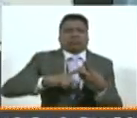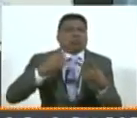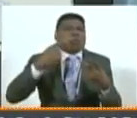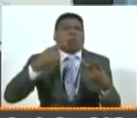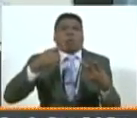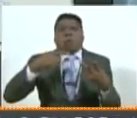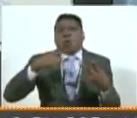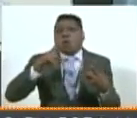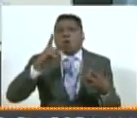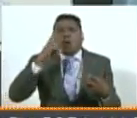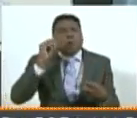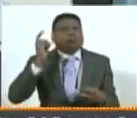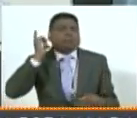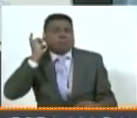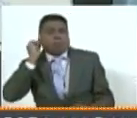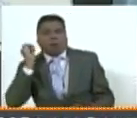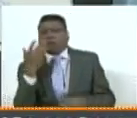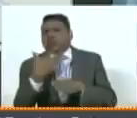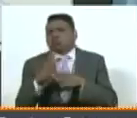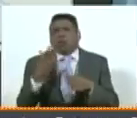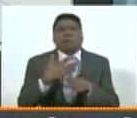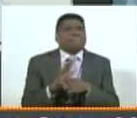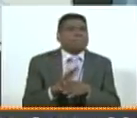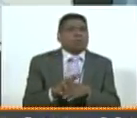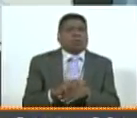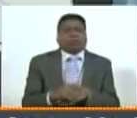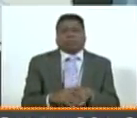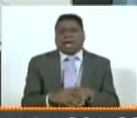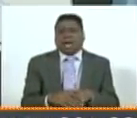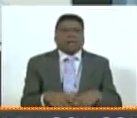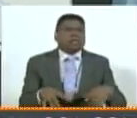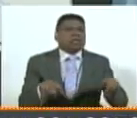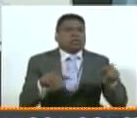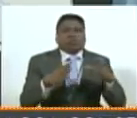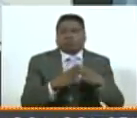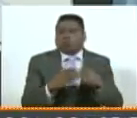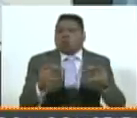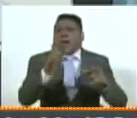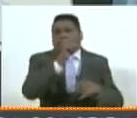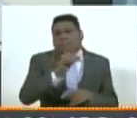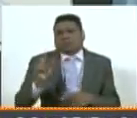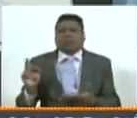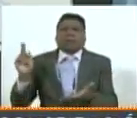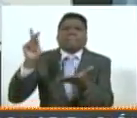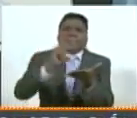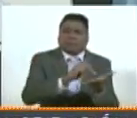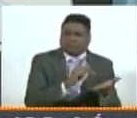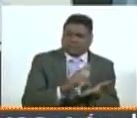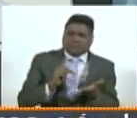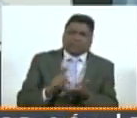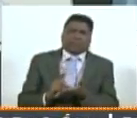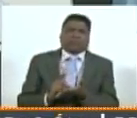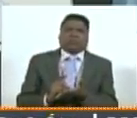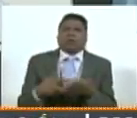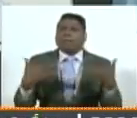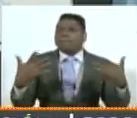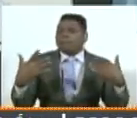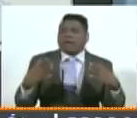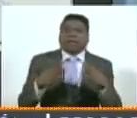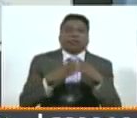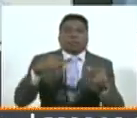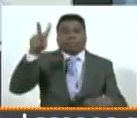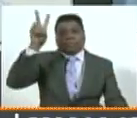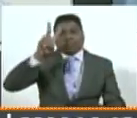reflejar la diversidad de nuestra nación y asegurar la participación activa del